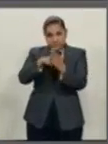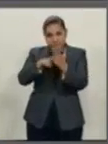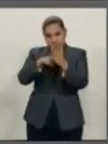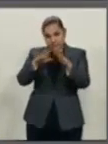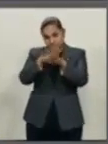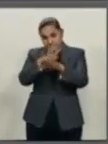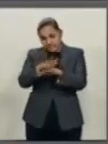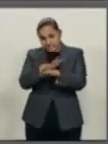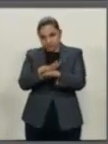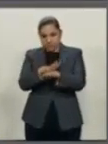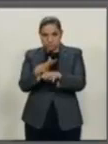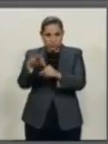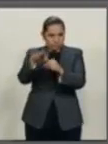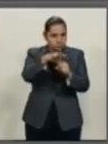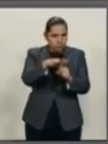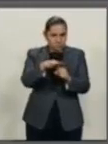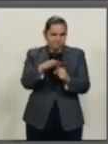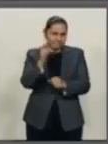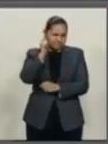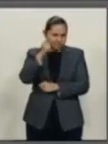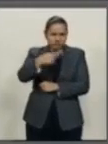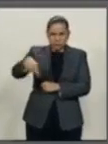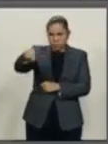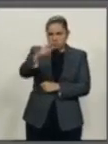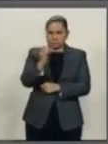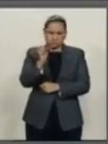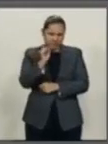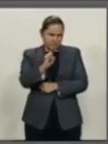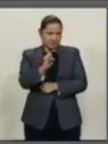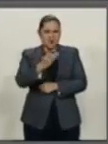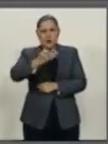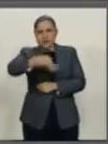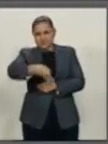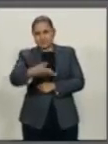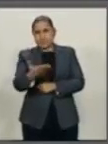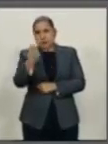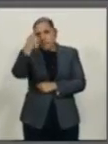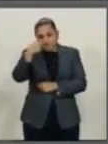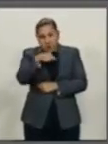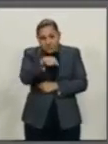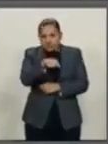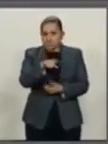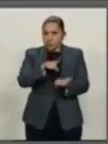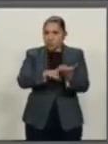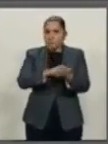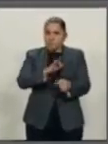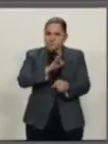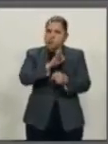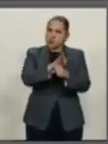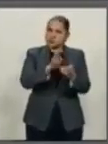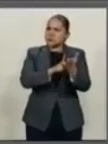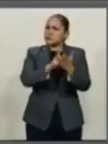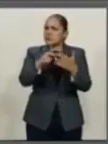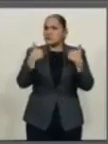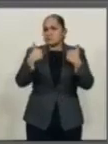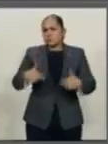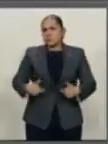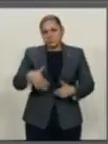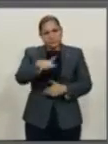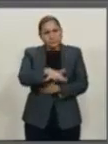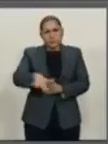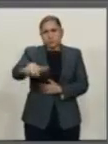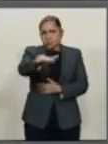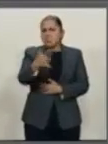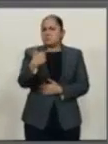misma que busca fortalecer el Estado mexicano en materia de promoción de defensa de los derechos humanos. Estoy plenamente convencido que